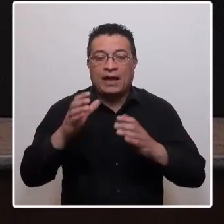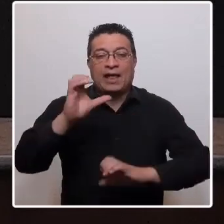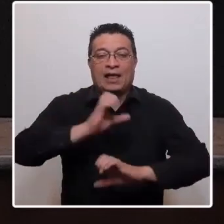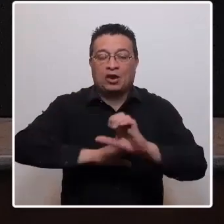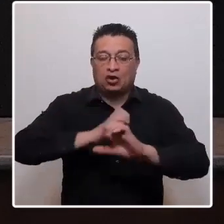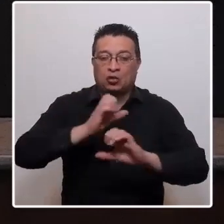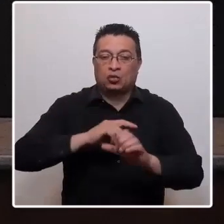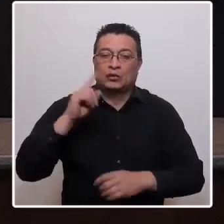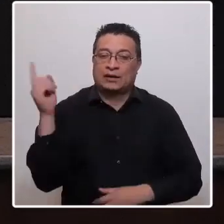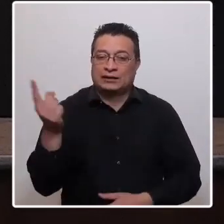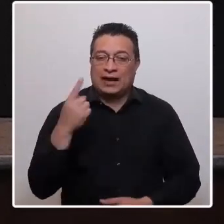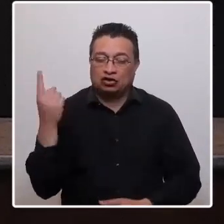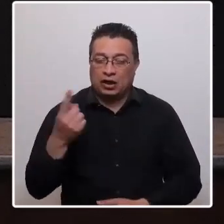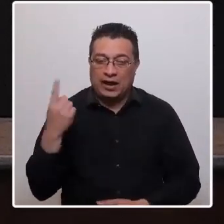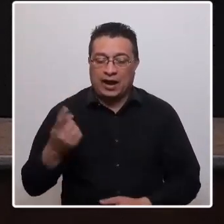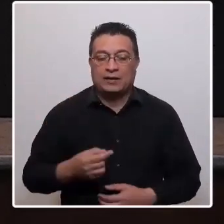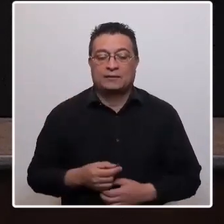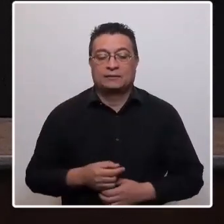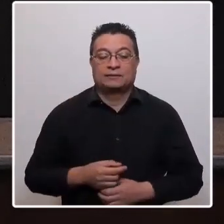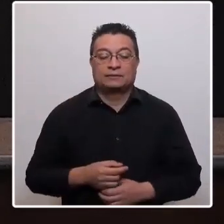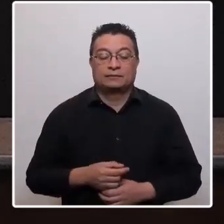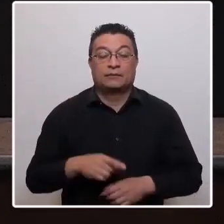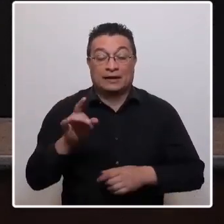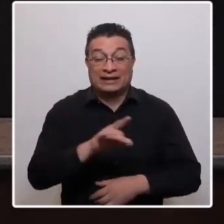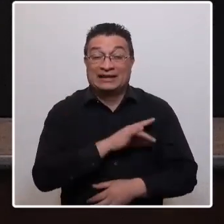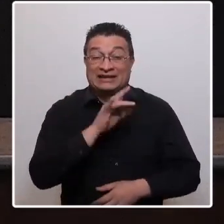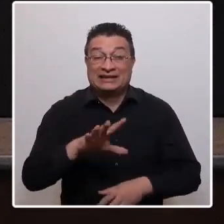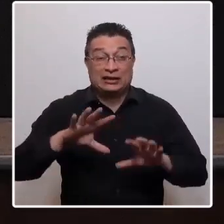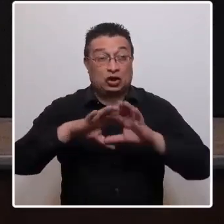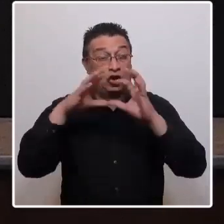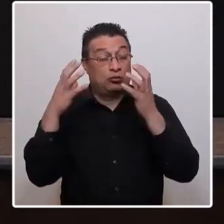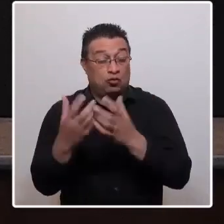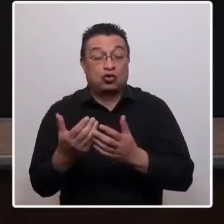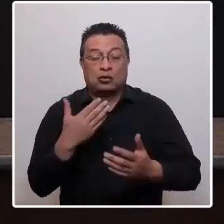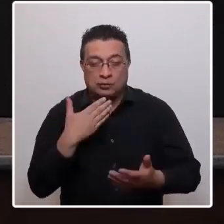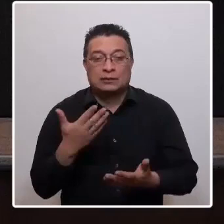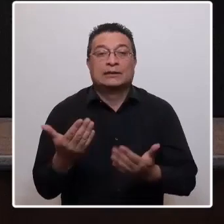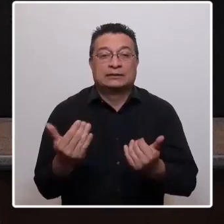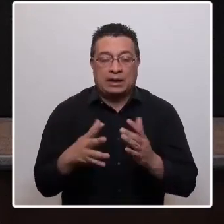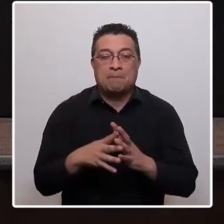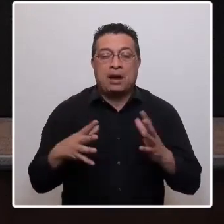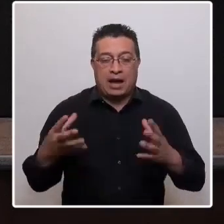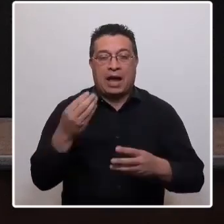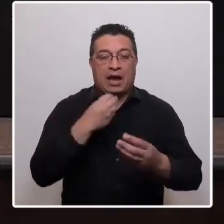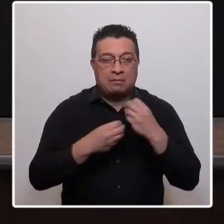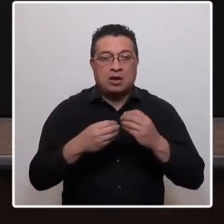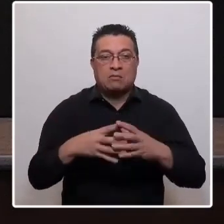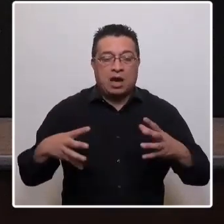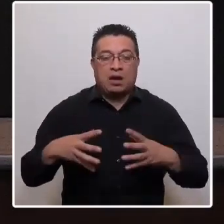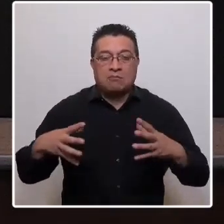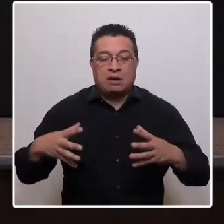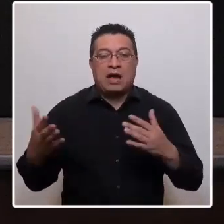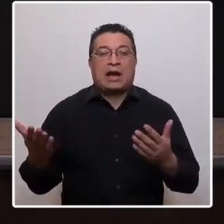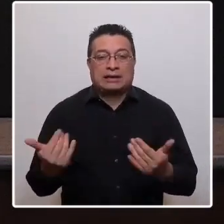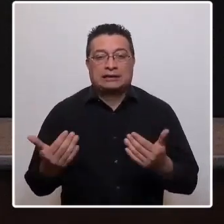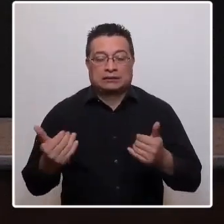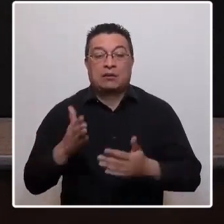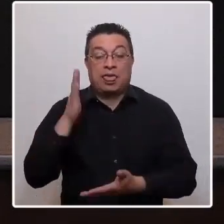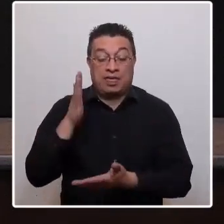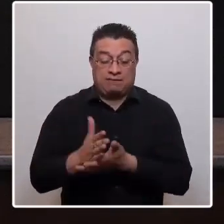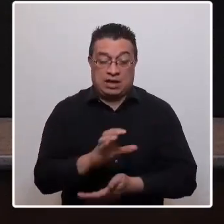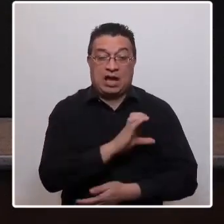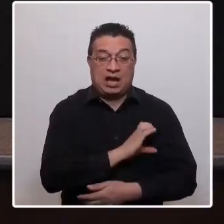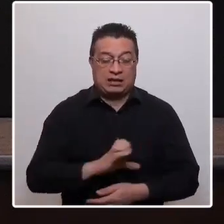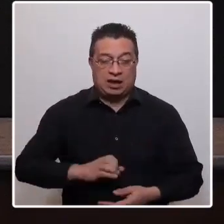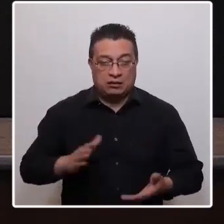nacional. Chile y el mundo demanda cada vez más alimentos y es deber del Estado promover